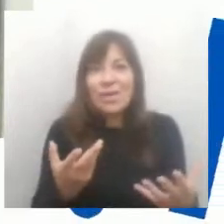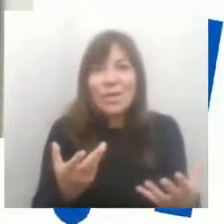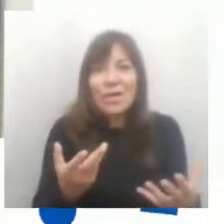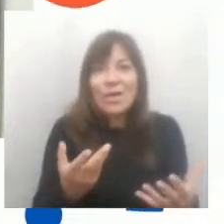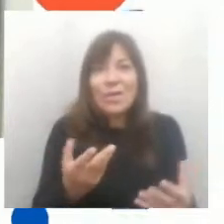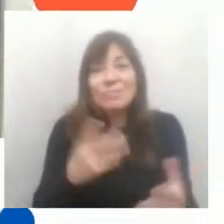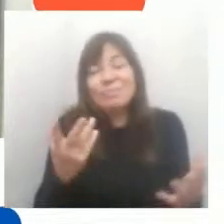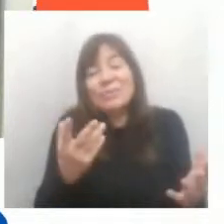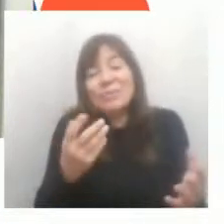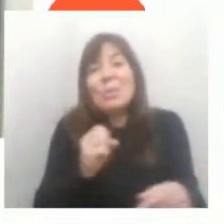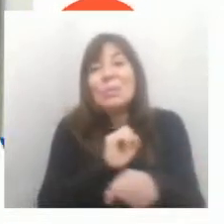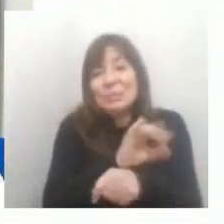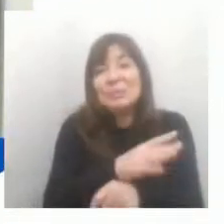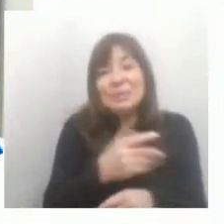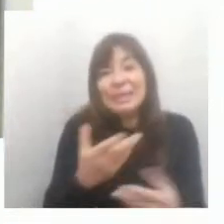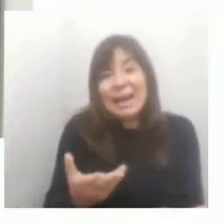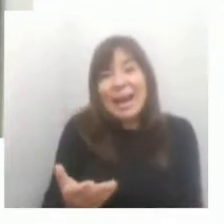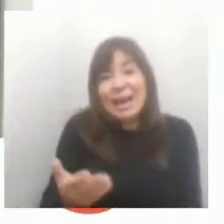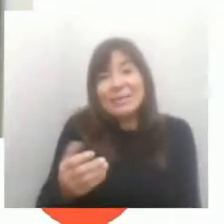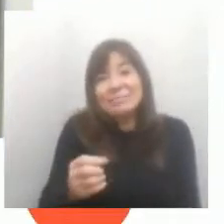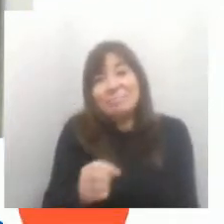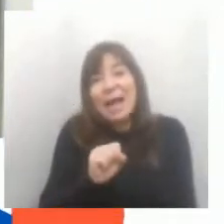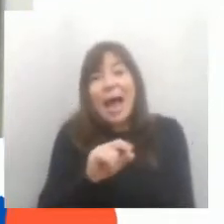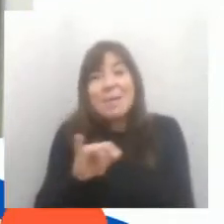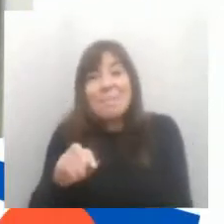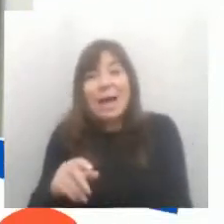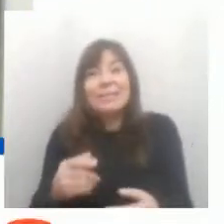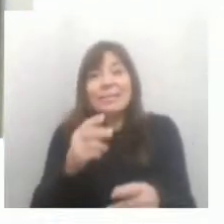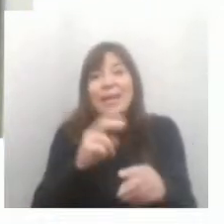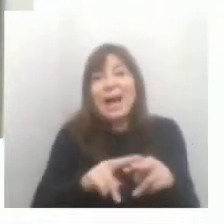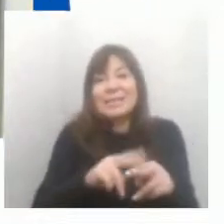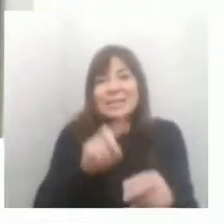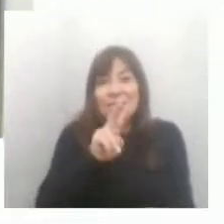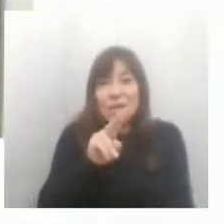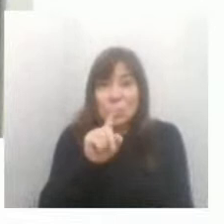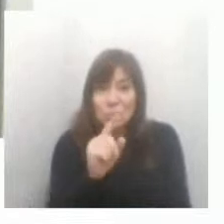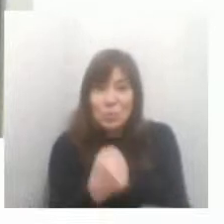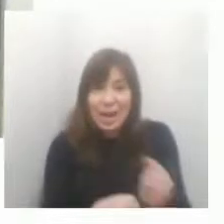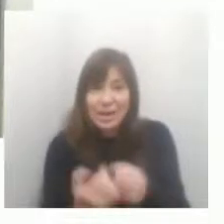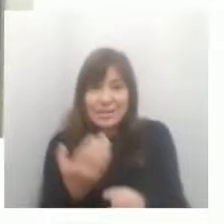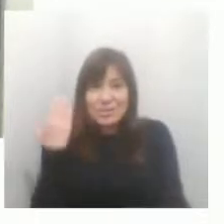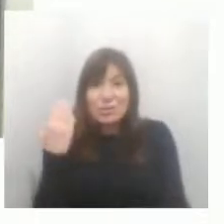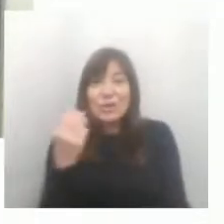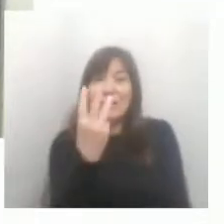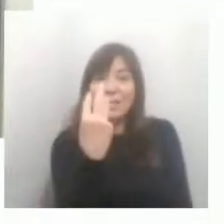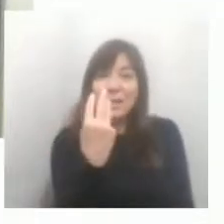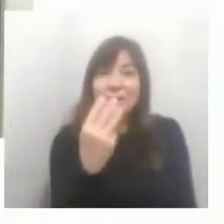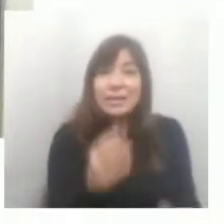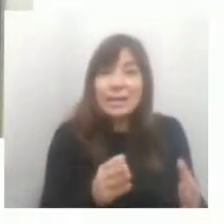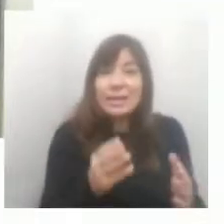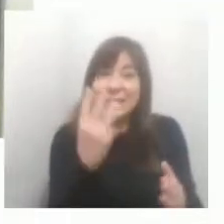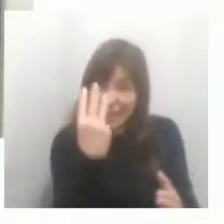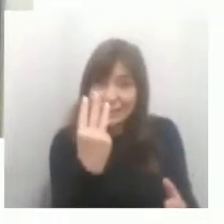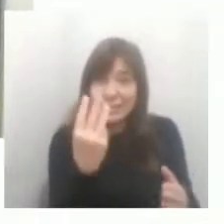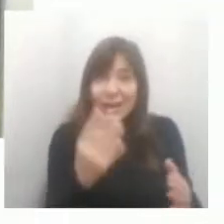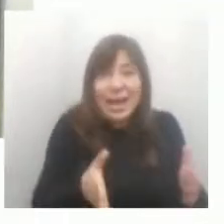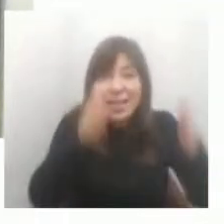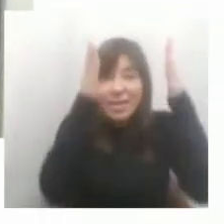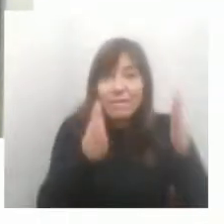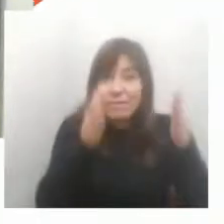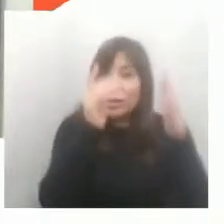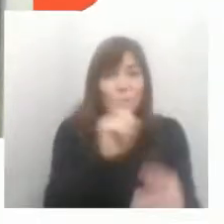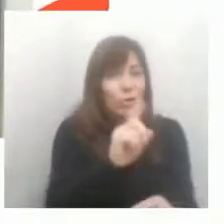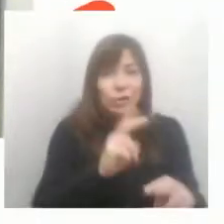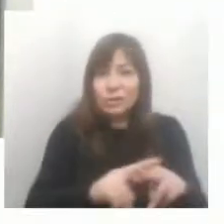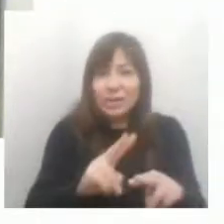hubiésemos tenido un cine IMAX hace 21 años. Pero bueno, hay 3 edificios que no estuvieron considerados, sin embargo, tenemos los edificios, por ejemplo,